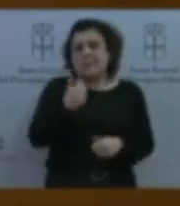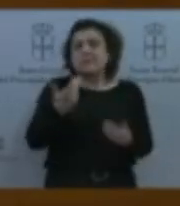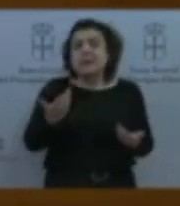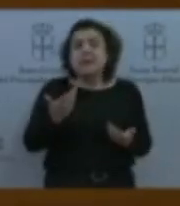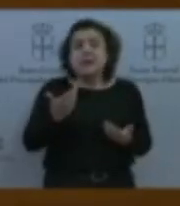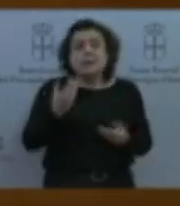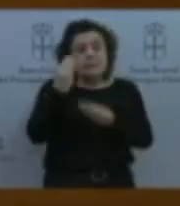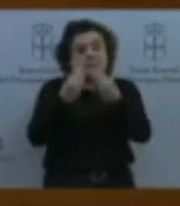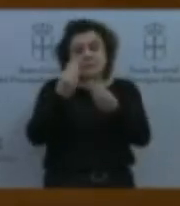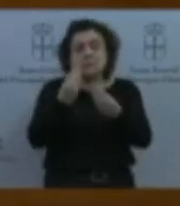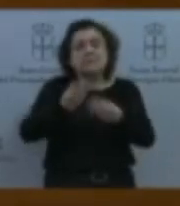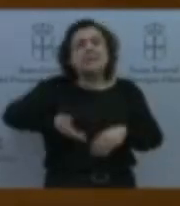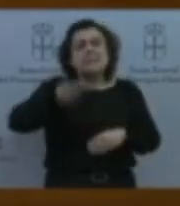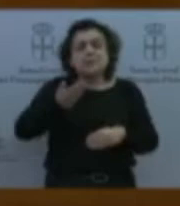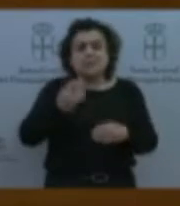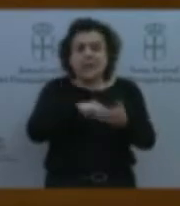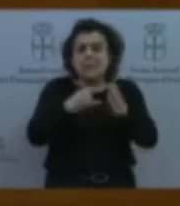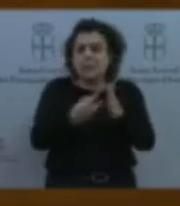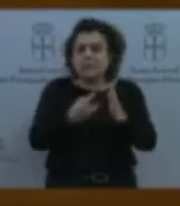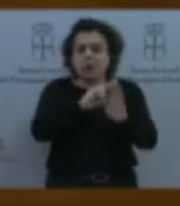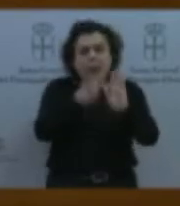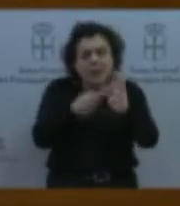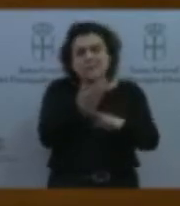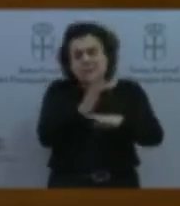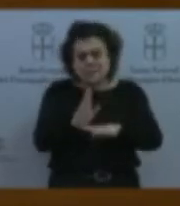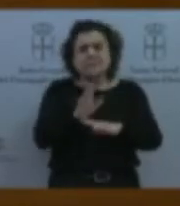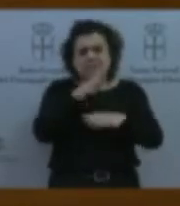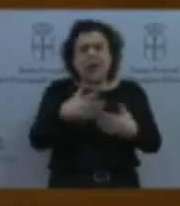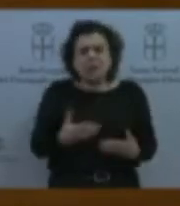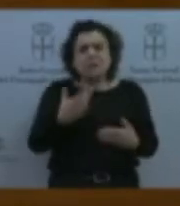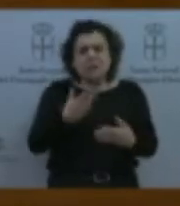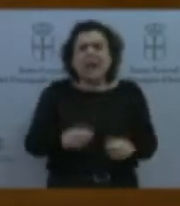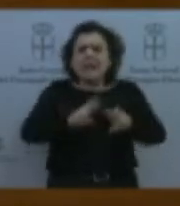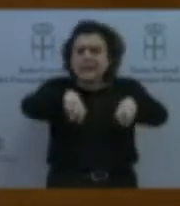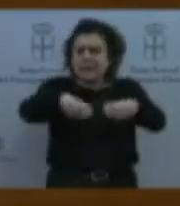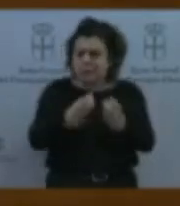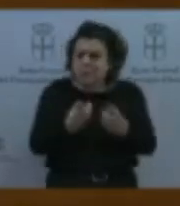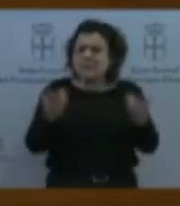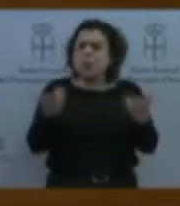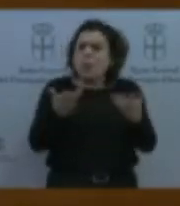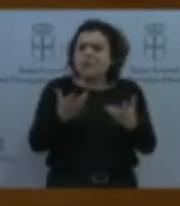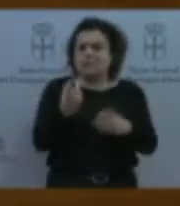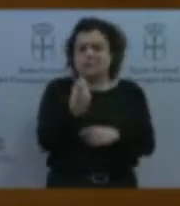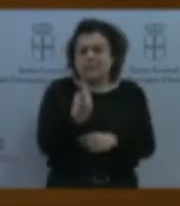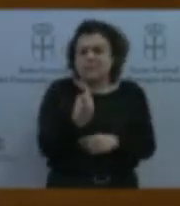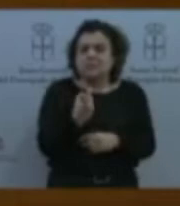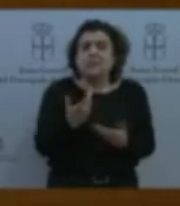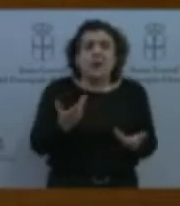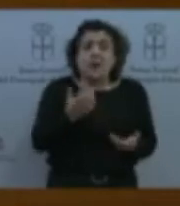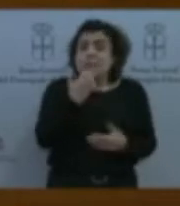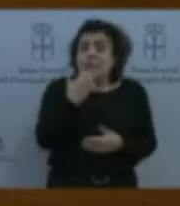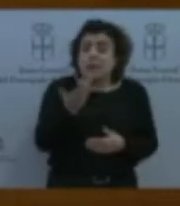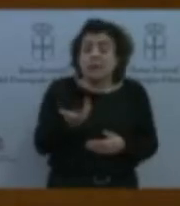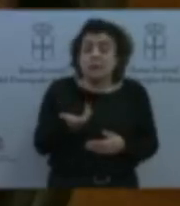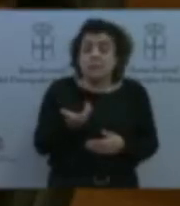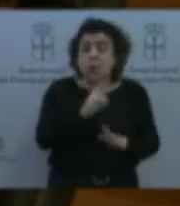porque hay reformas que se deben hacer y que son urgentes. Por ejemplo, esa ley permitiría ampliar el número de personas que